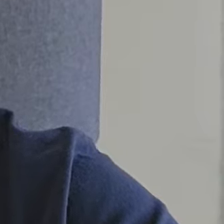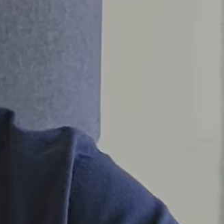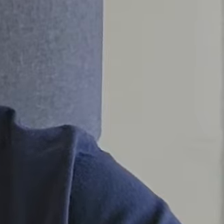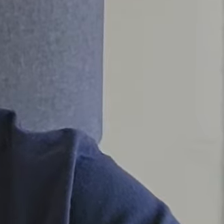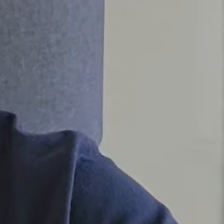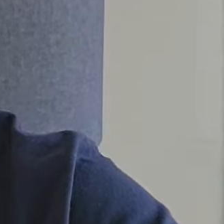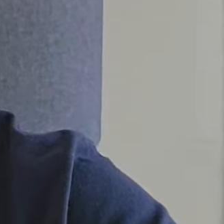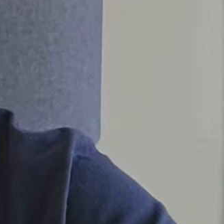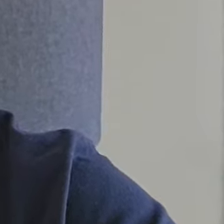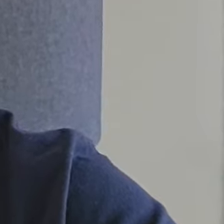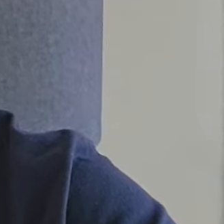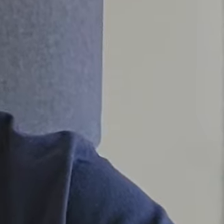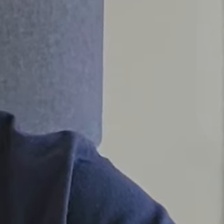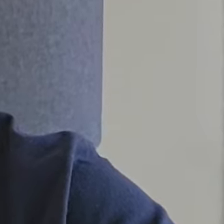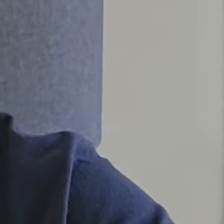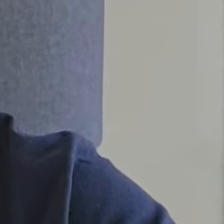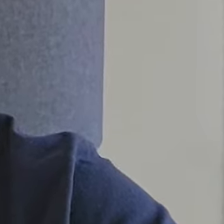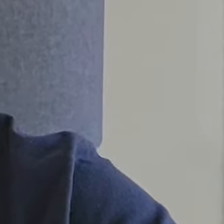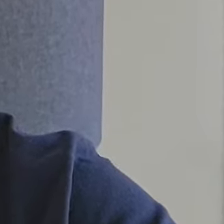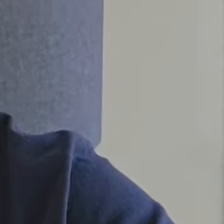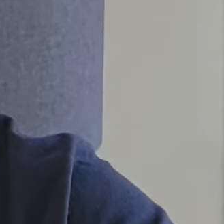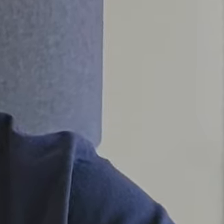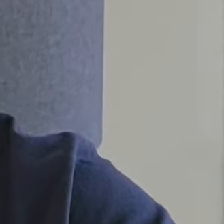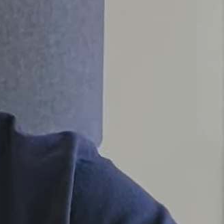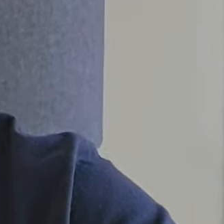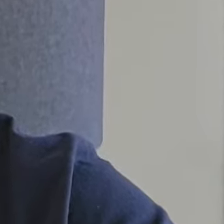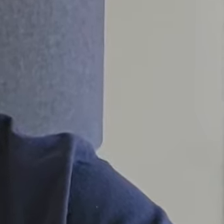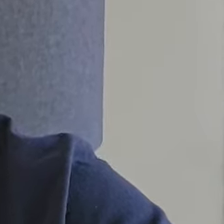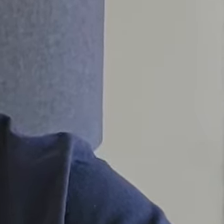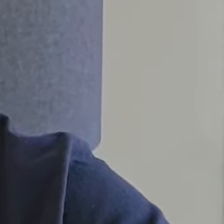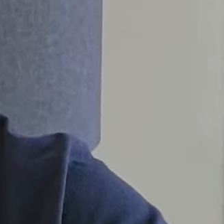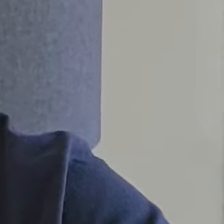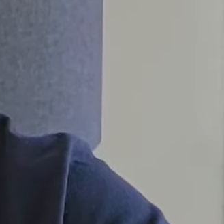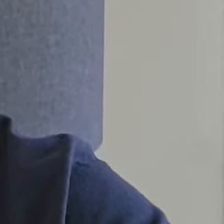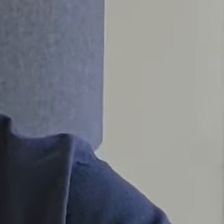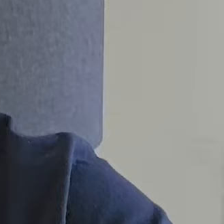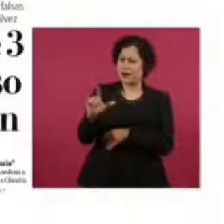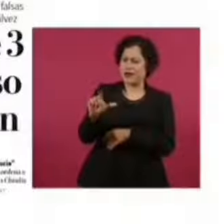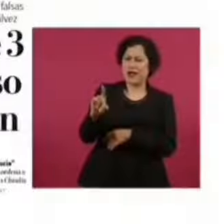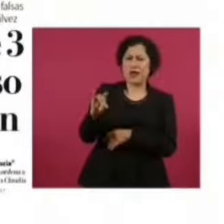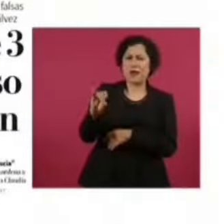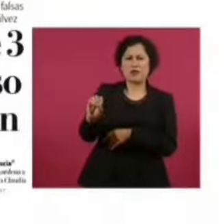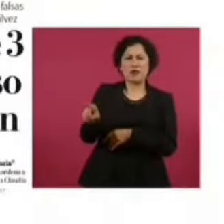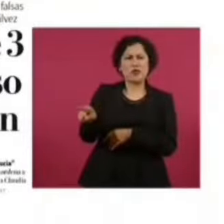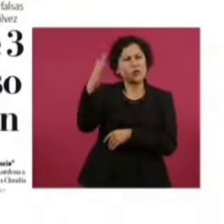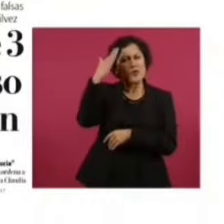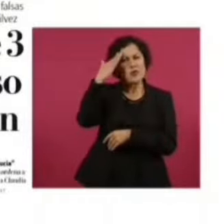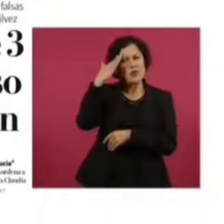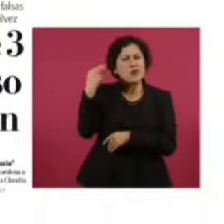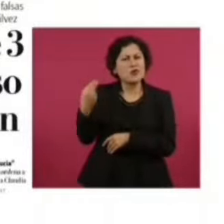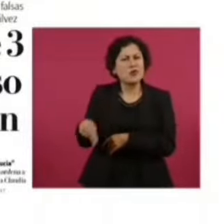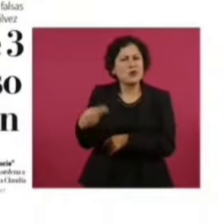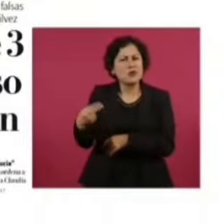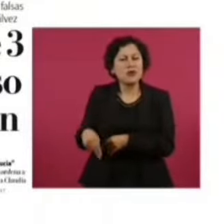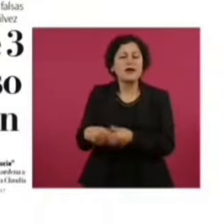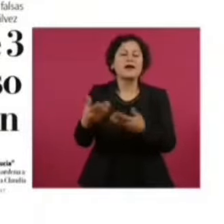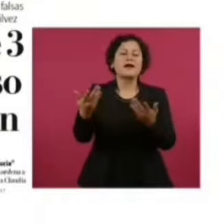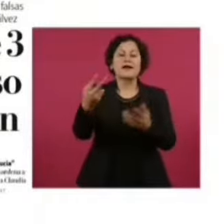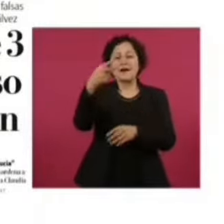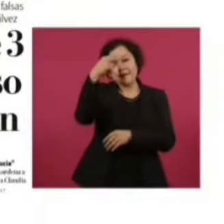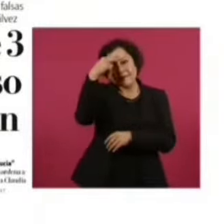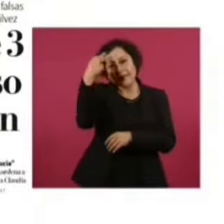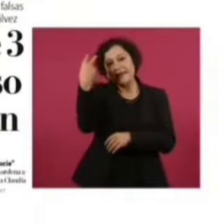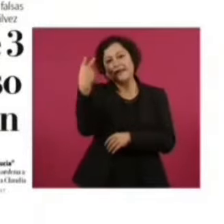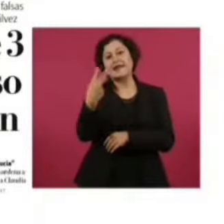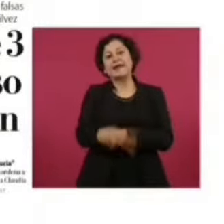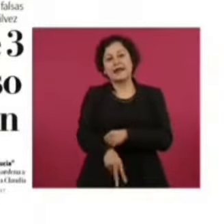por la gente que sigue vigente la 4T. Y por eso no han podido tirar a López Obrador. Mexicanos a favor de la